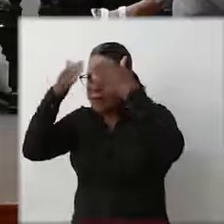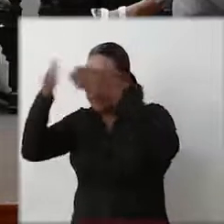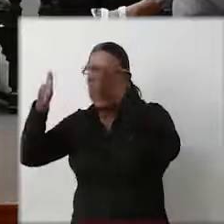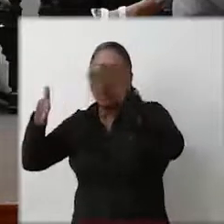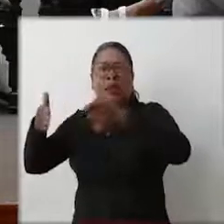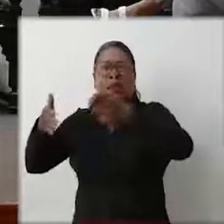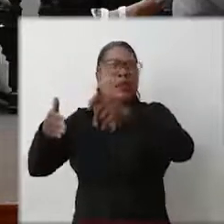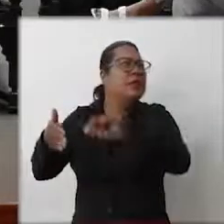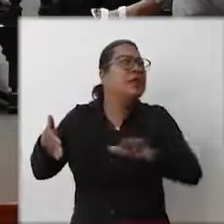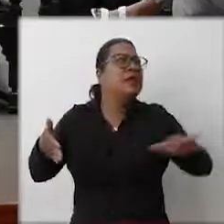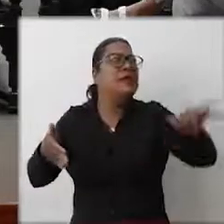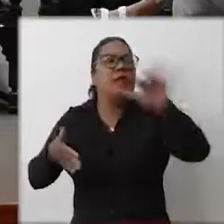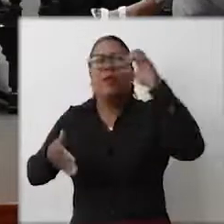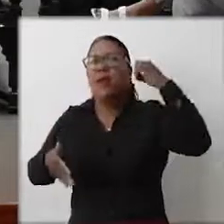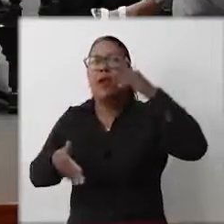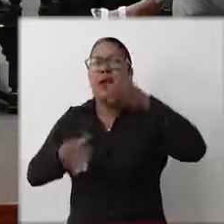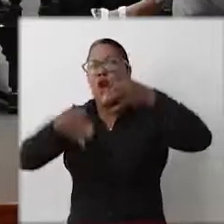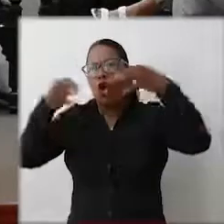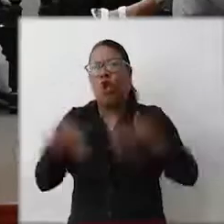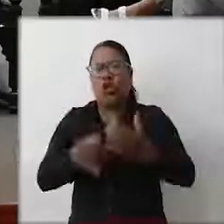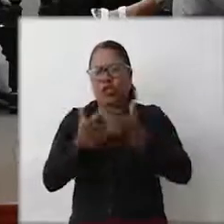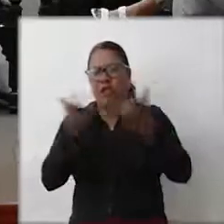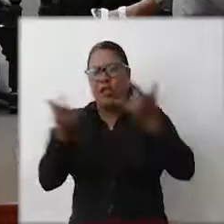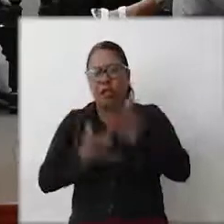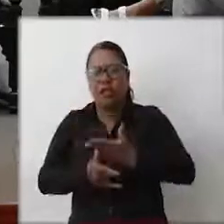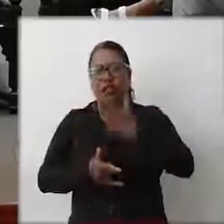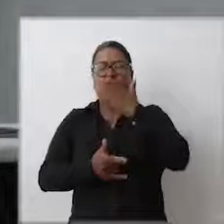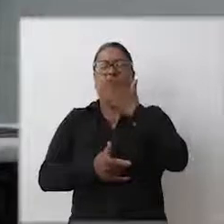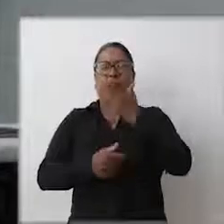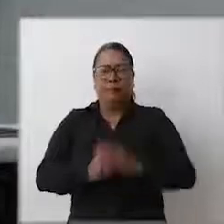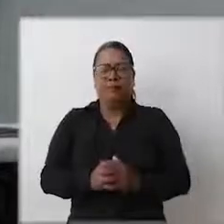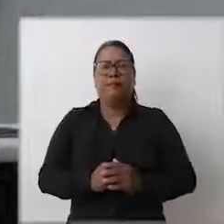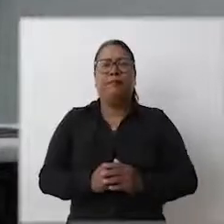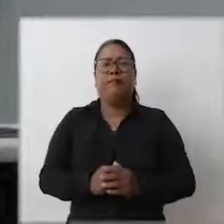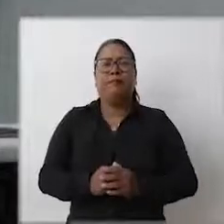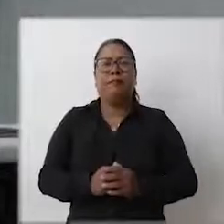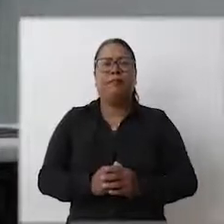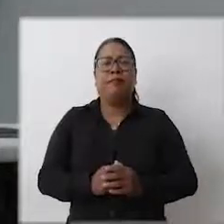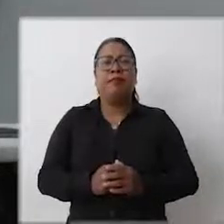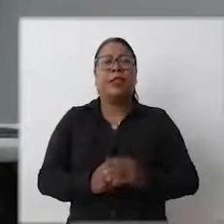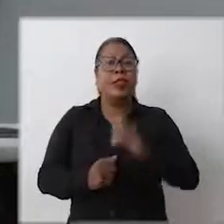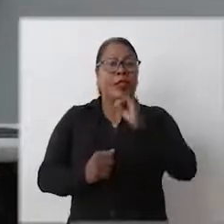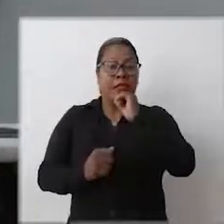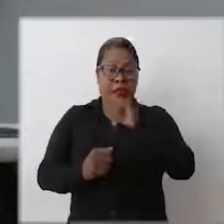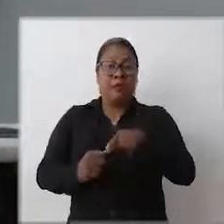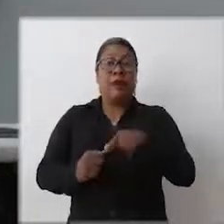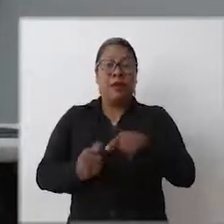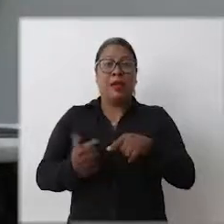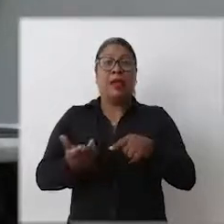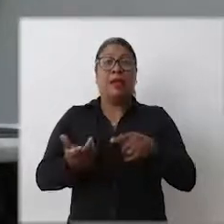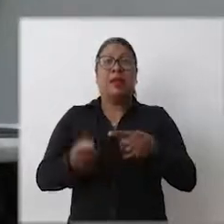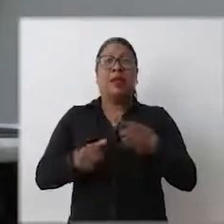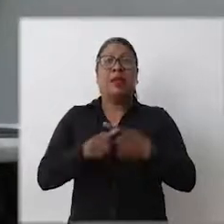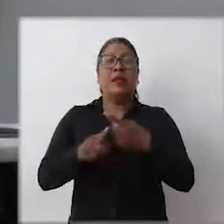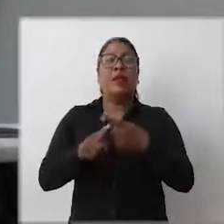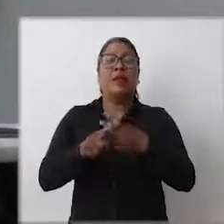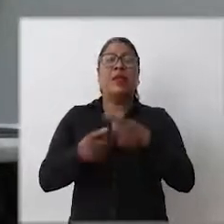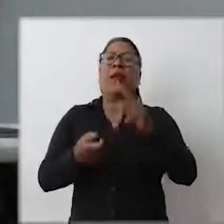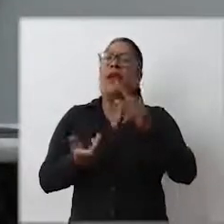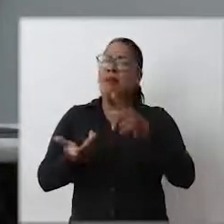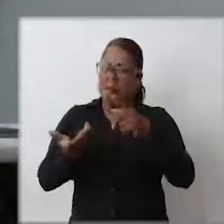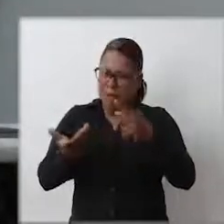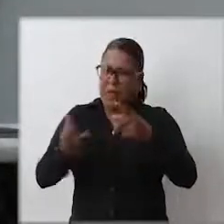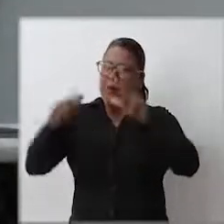realizar, se creó el programa Oaxaca para Ti, que es un proyecto creado por